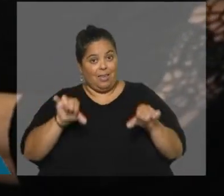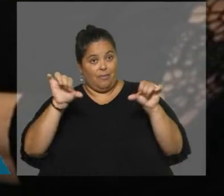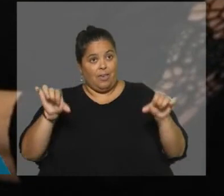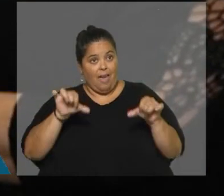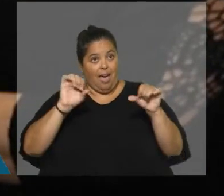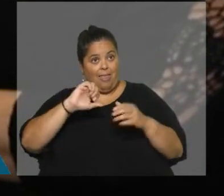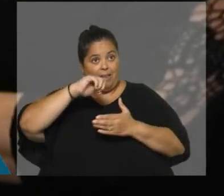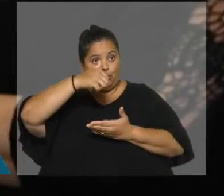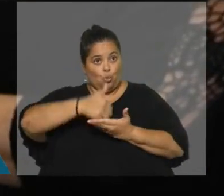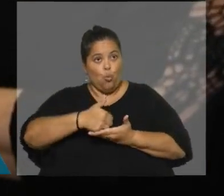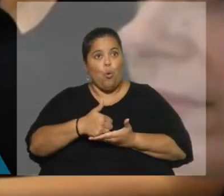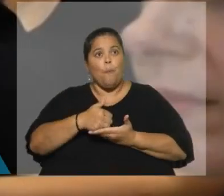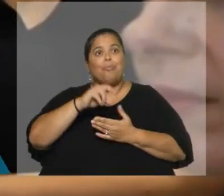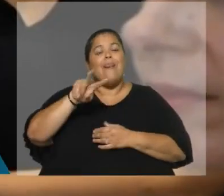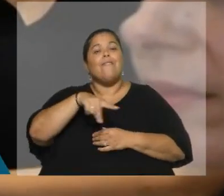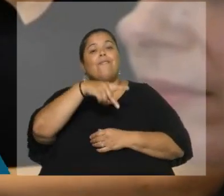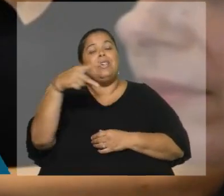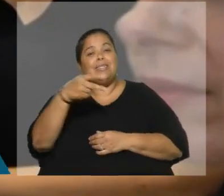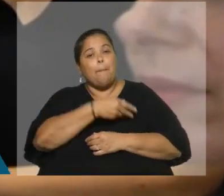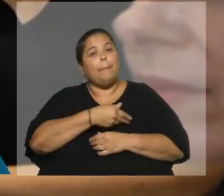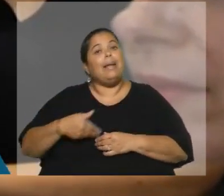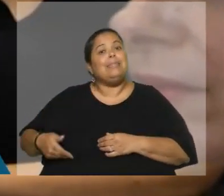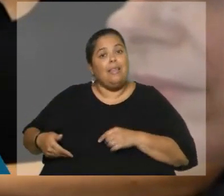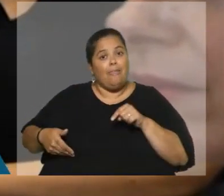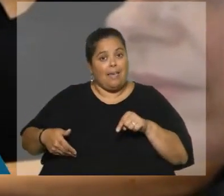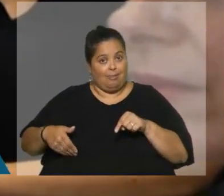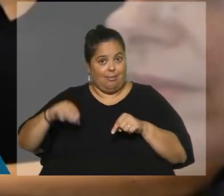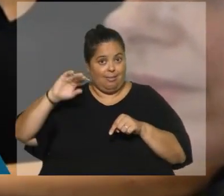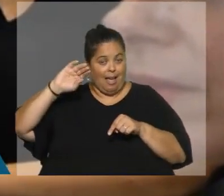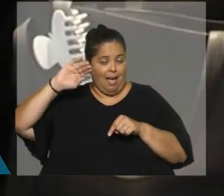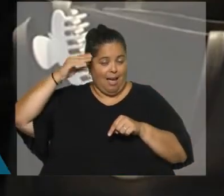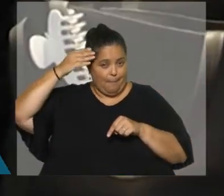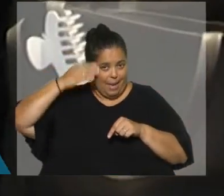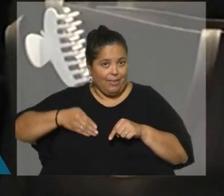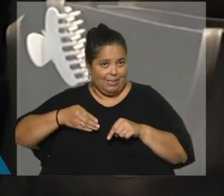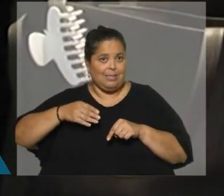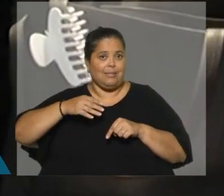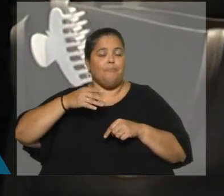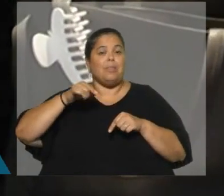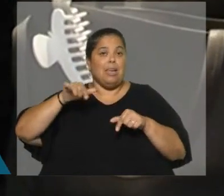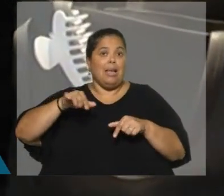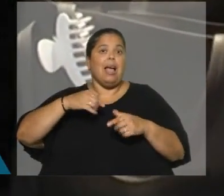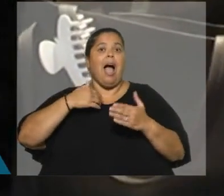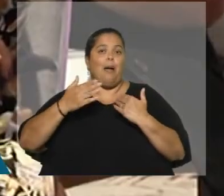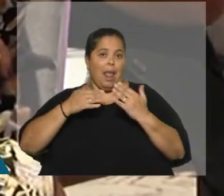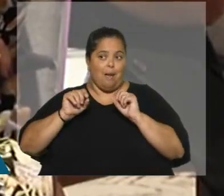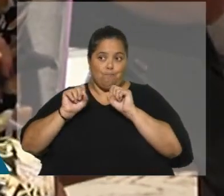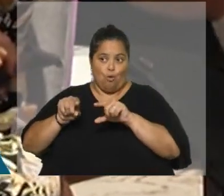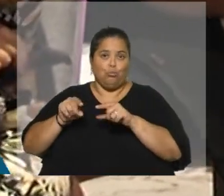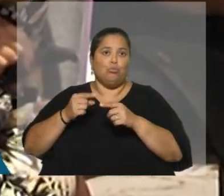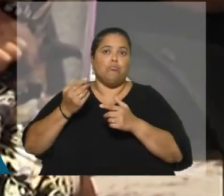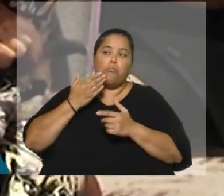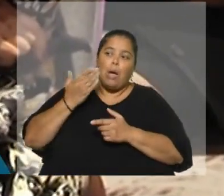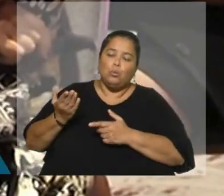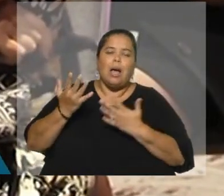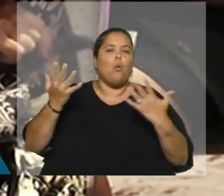la vicepresidenta de la República, Beatriz Argimón, a quien consultamos a su ingreso sobre